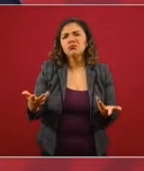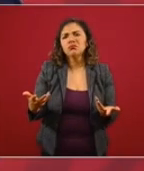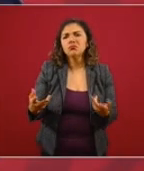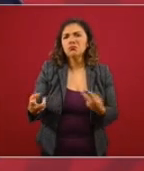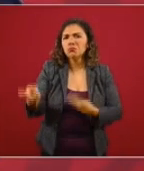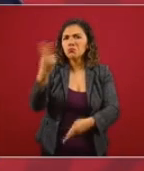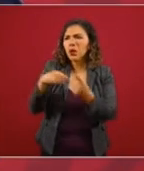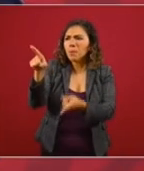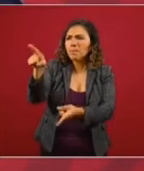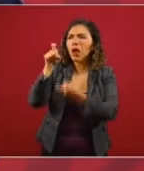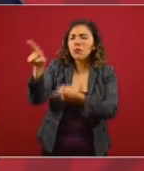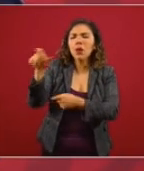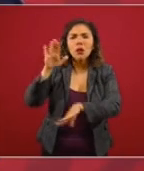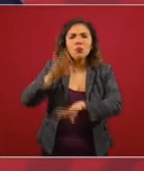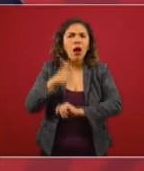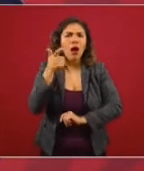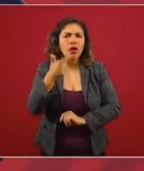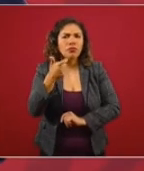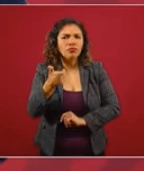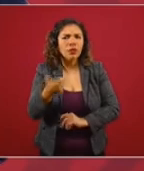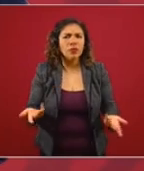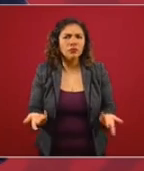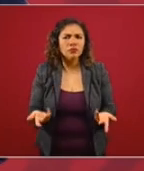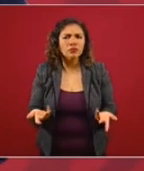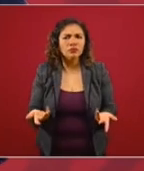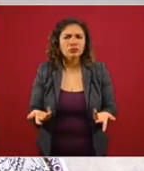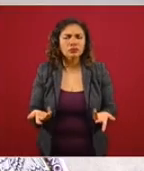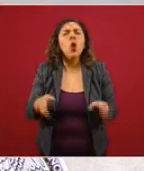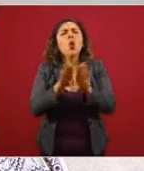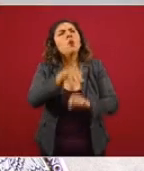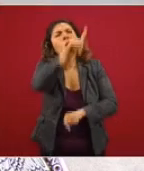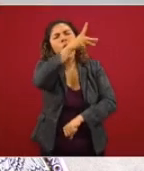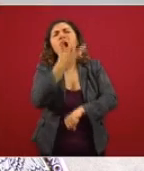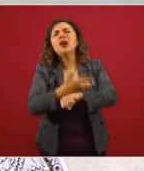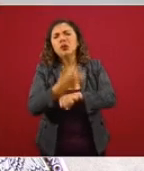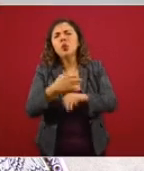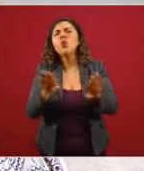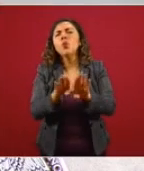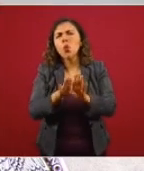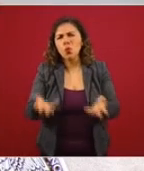obtener recursos. ¿Cómo le hacen en Estados Unidos?